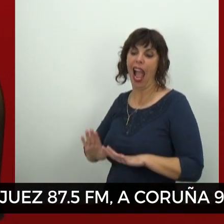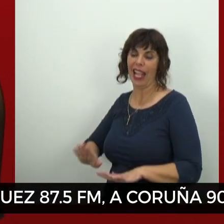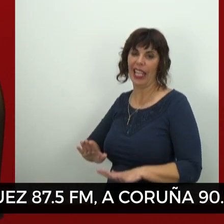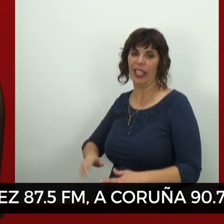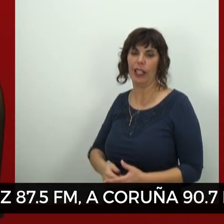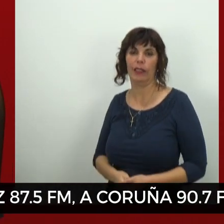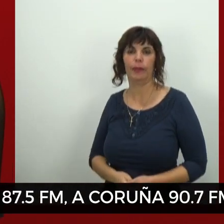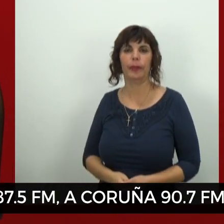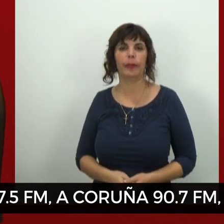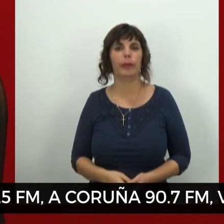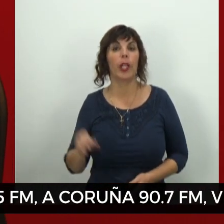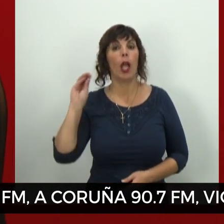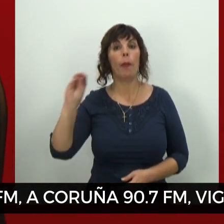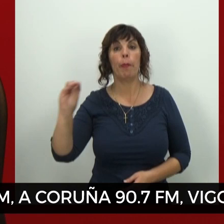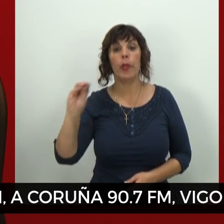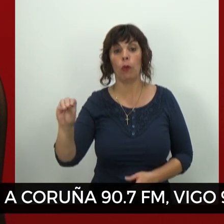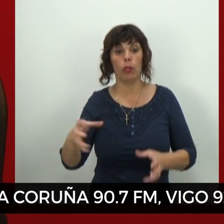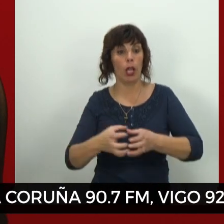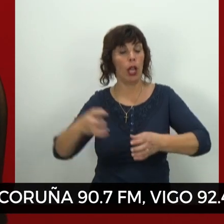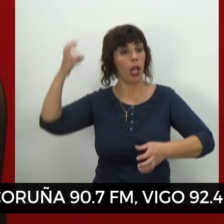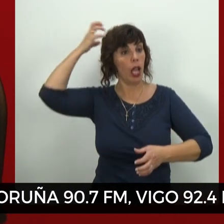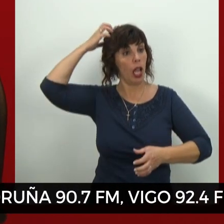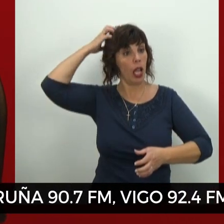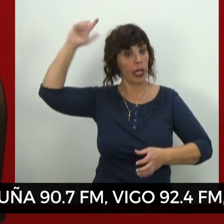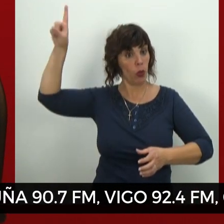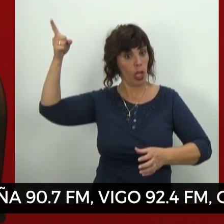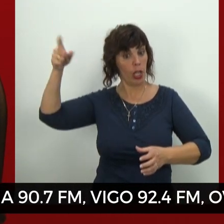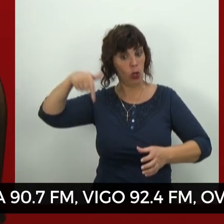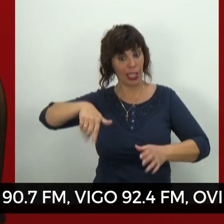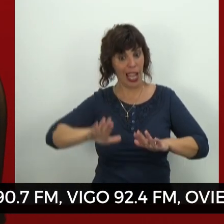Pregunta, ¿está el reino completo aquí? No, todavía no.